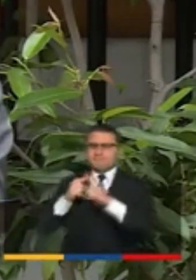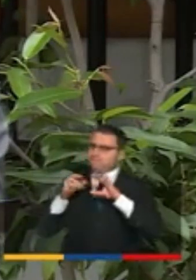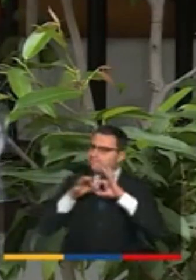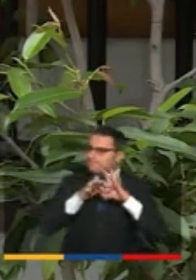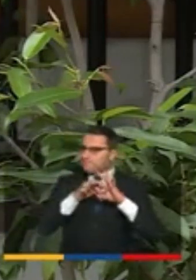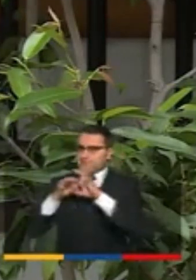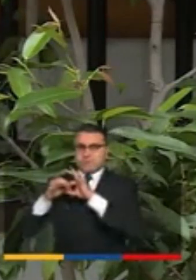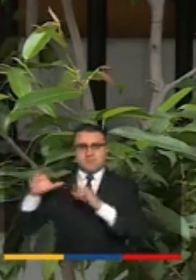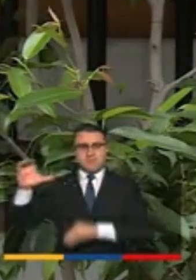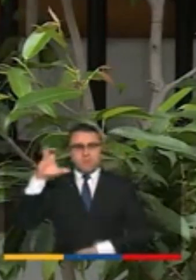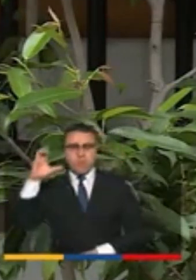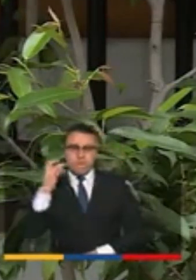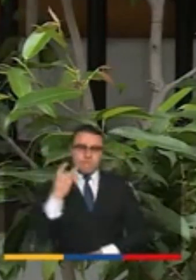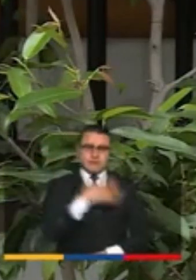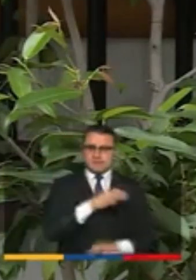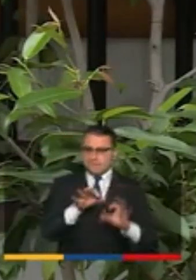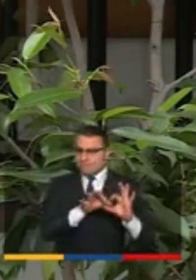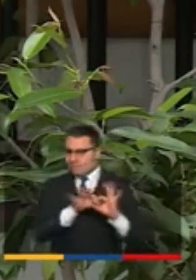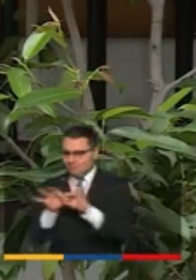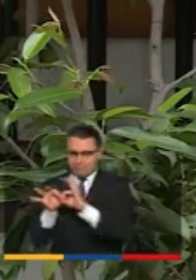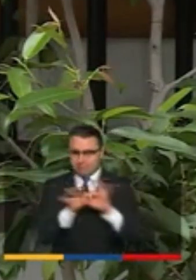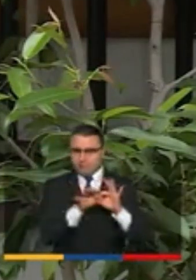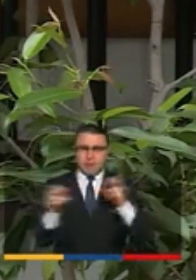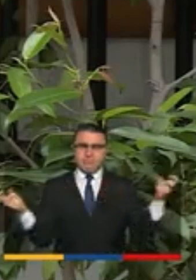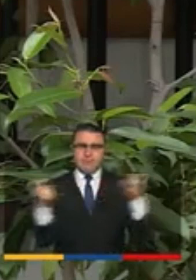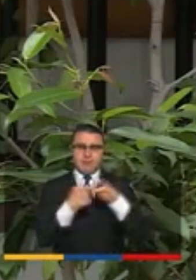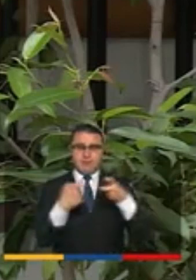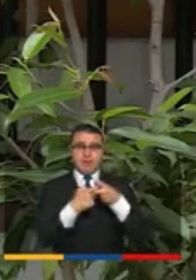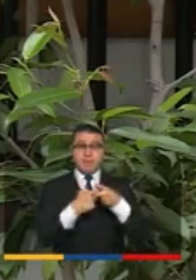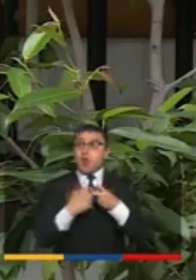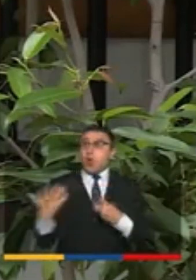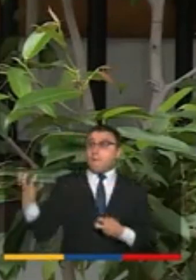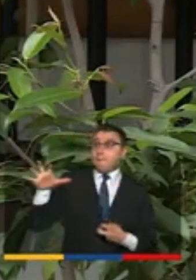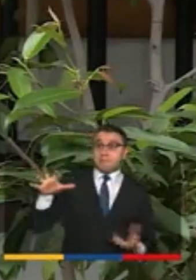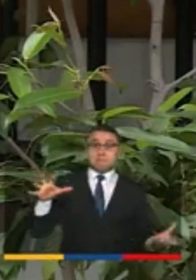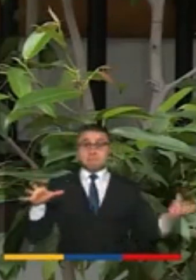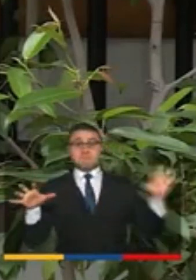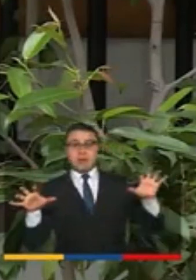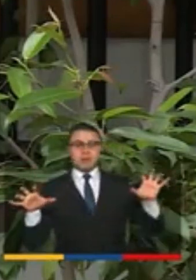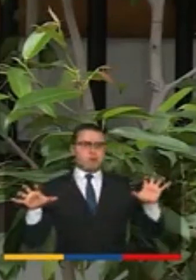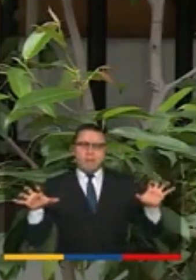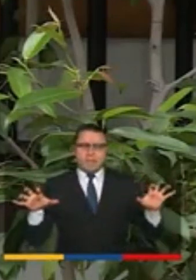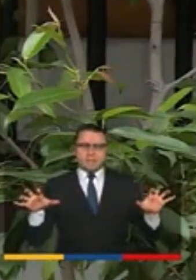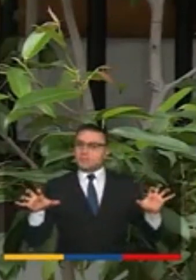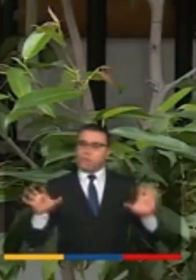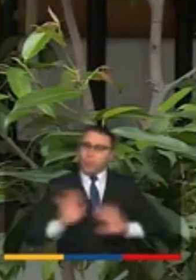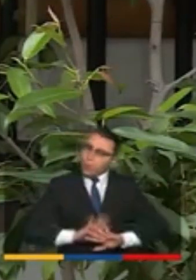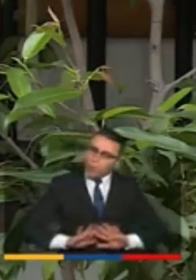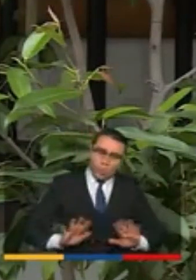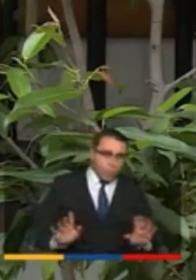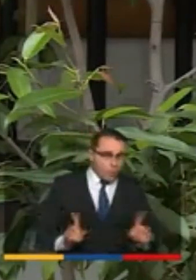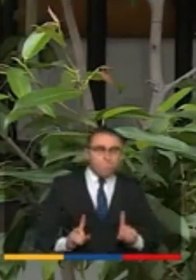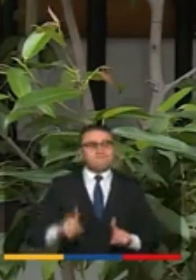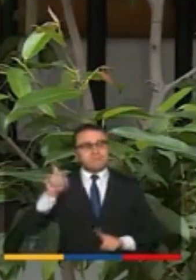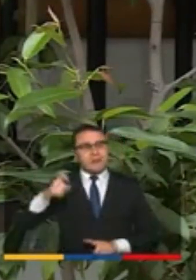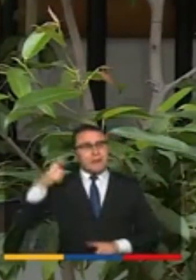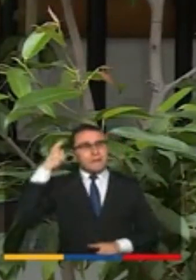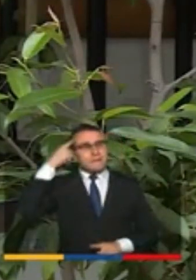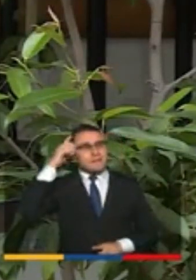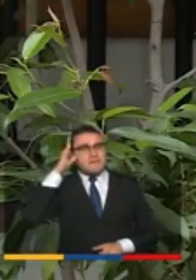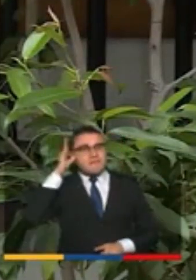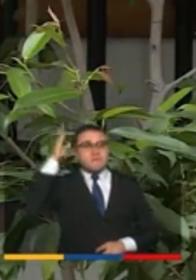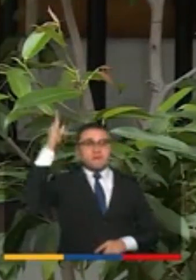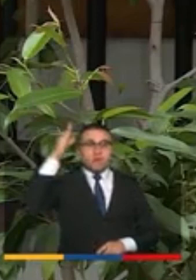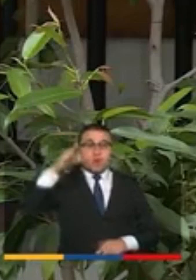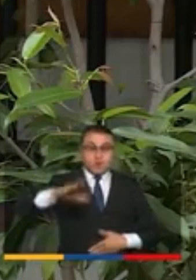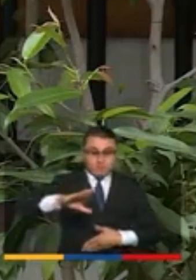entre ambos países, pero no solo entre ambos países, pensando con ambición en largo plazo desde la